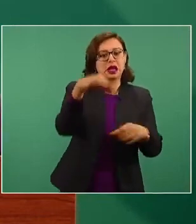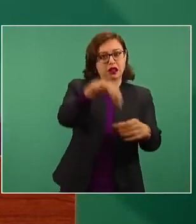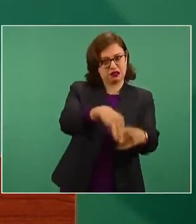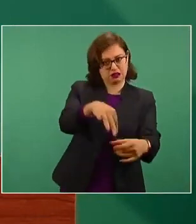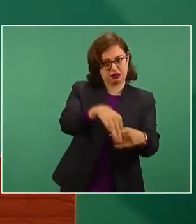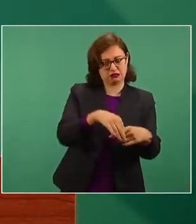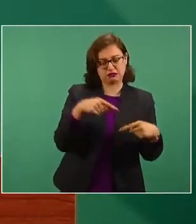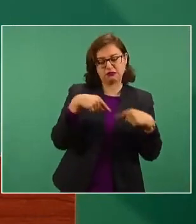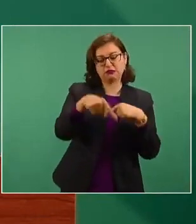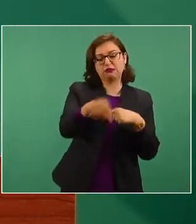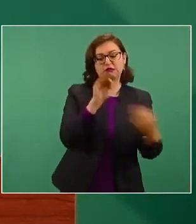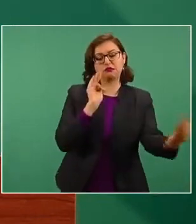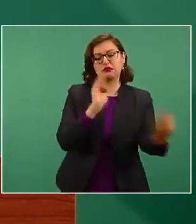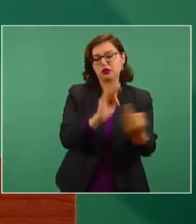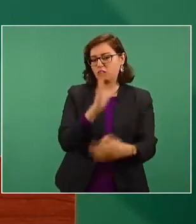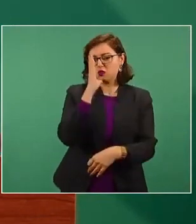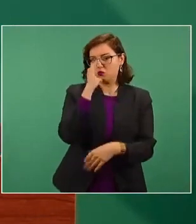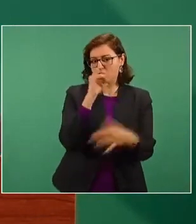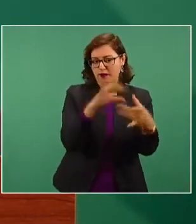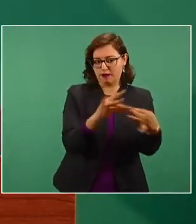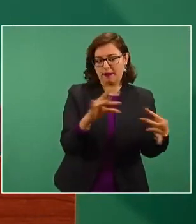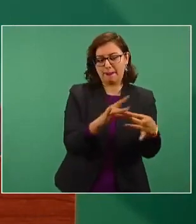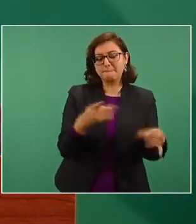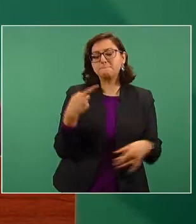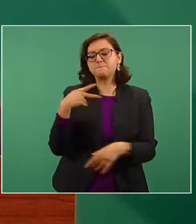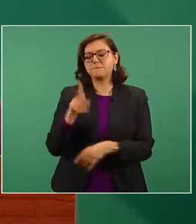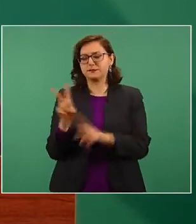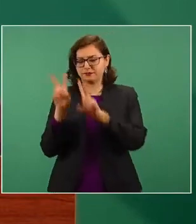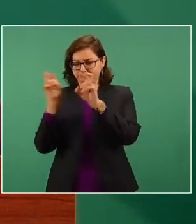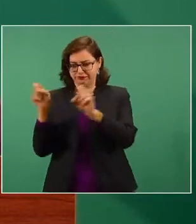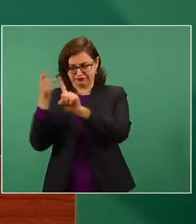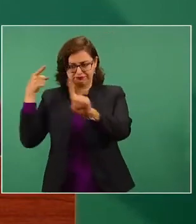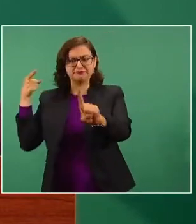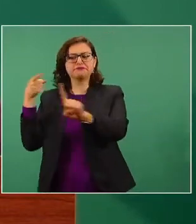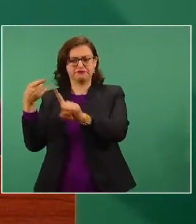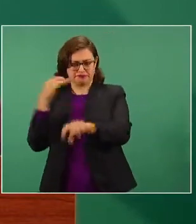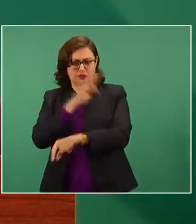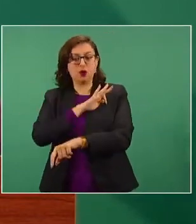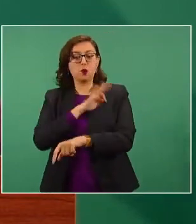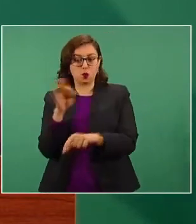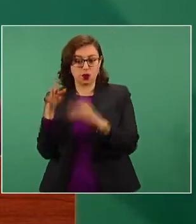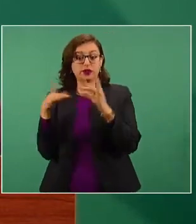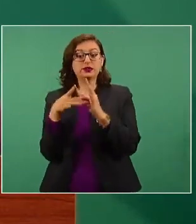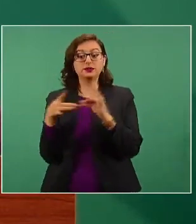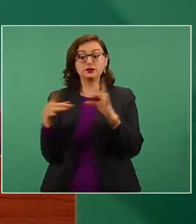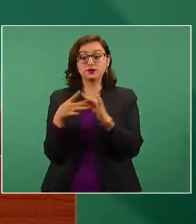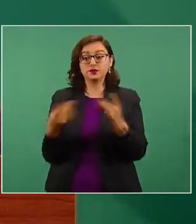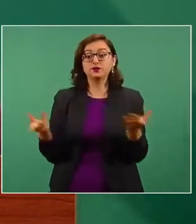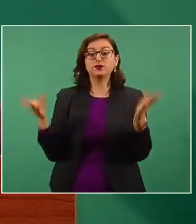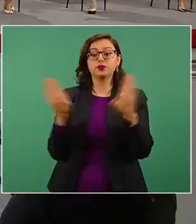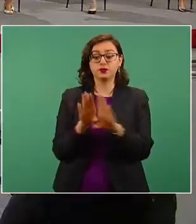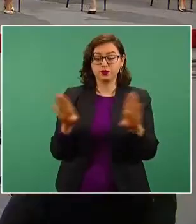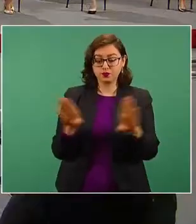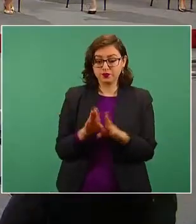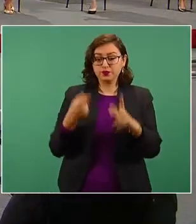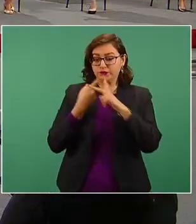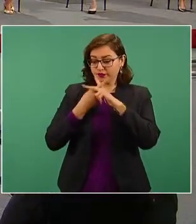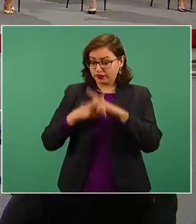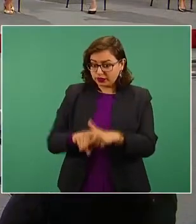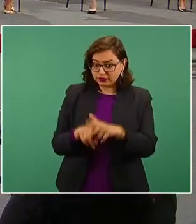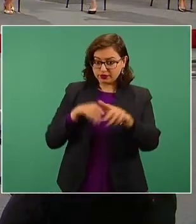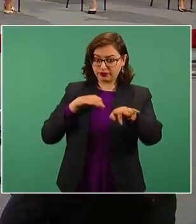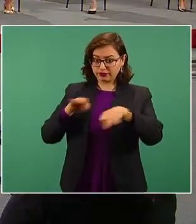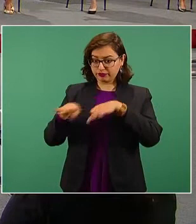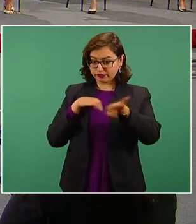es fundamental, es que trabajamos en la construcción de un sistema nacional de cuidados que sea